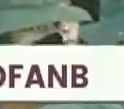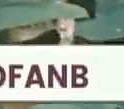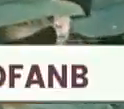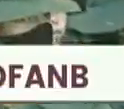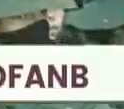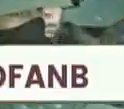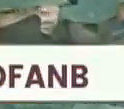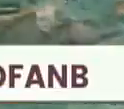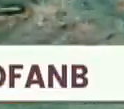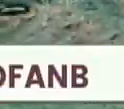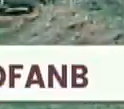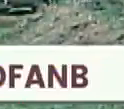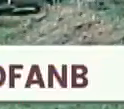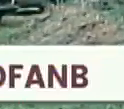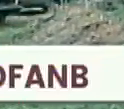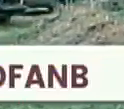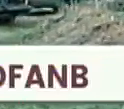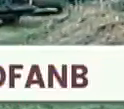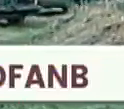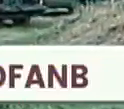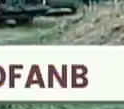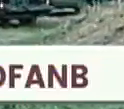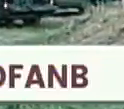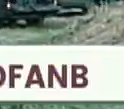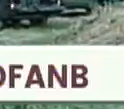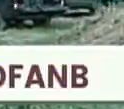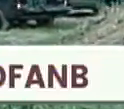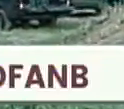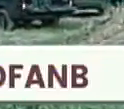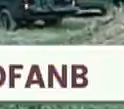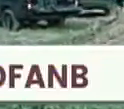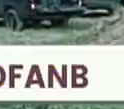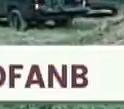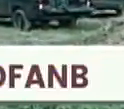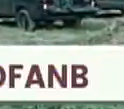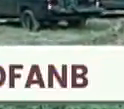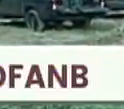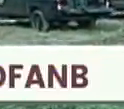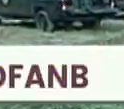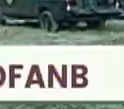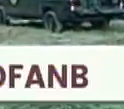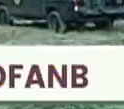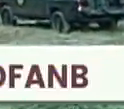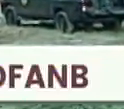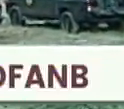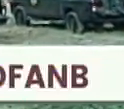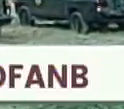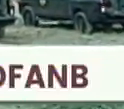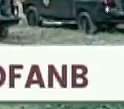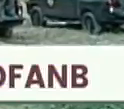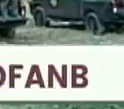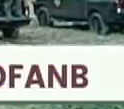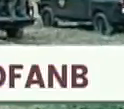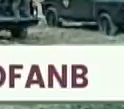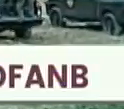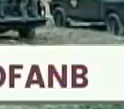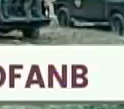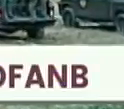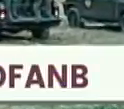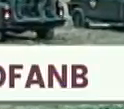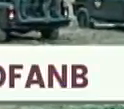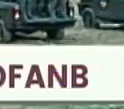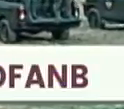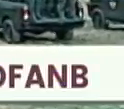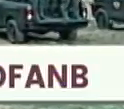gran cacique Guaycaipuro. Guaycaipuro anda entre esas montañas con su tropa.